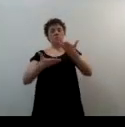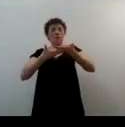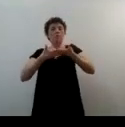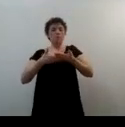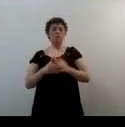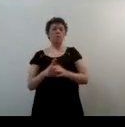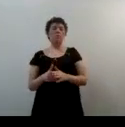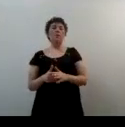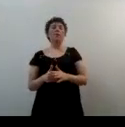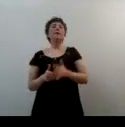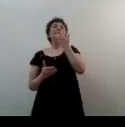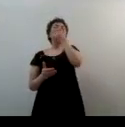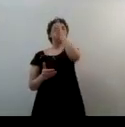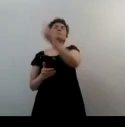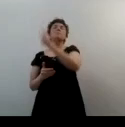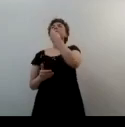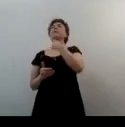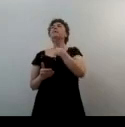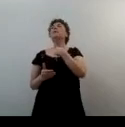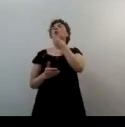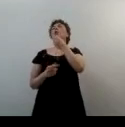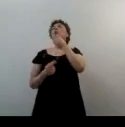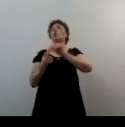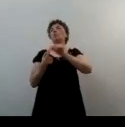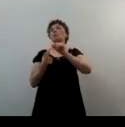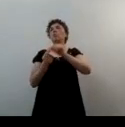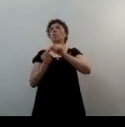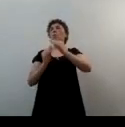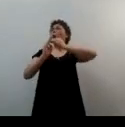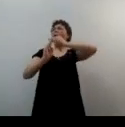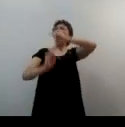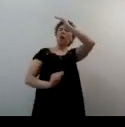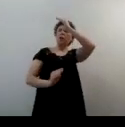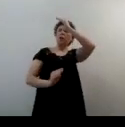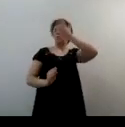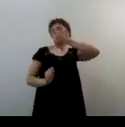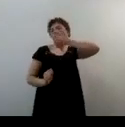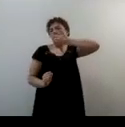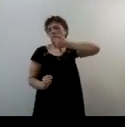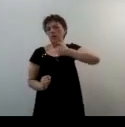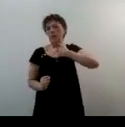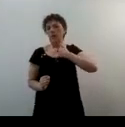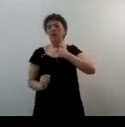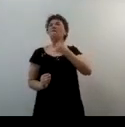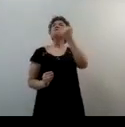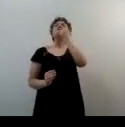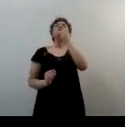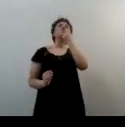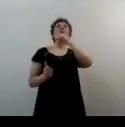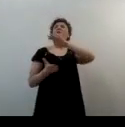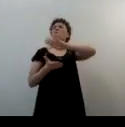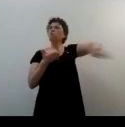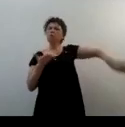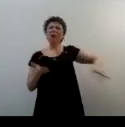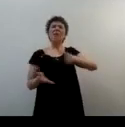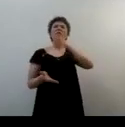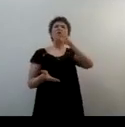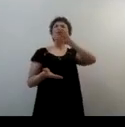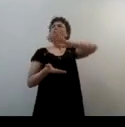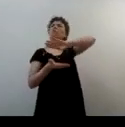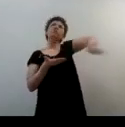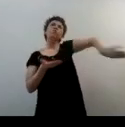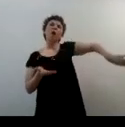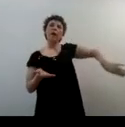me dicen, bueno, pues tiene la glucemia, usted por las nubes, quite toda la fruta y quite todo el carbohidrato. Obviamente no